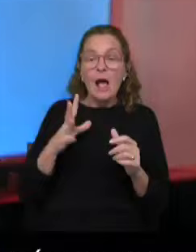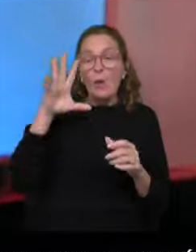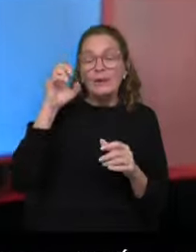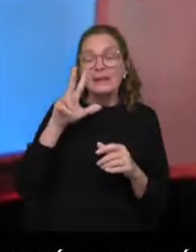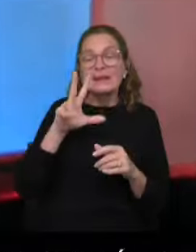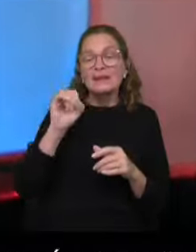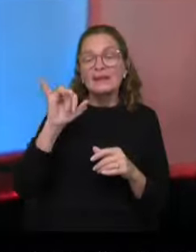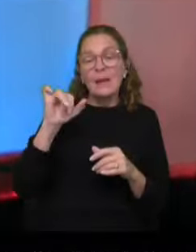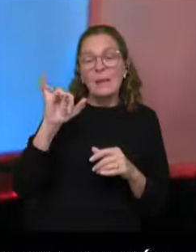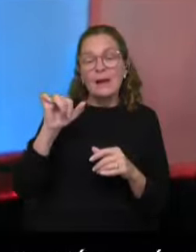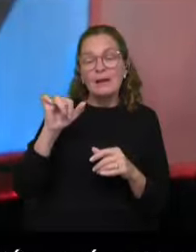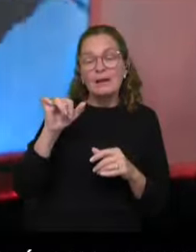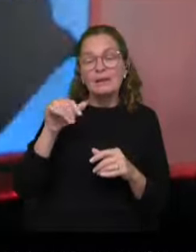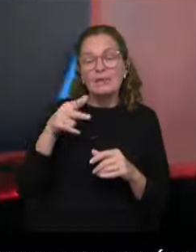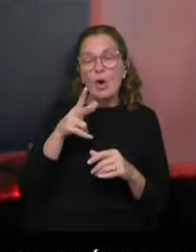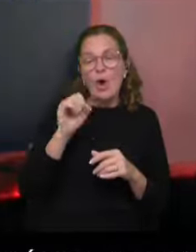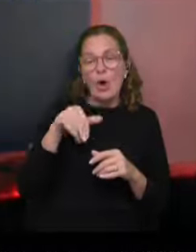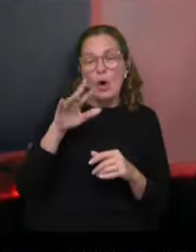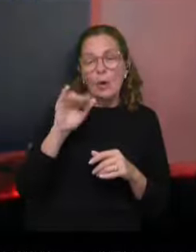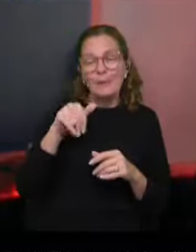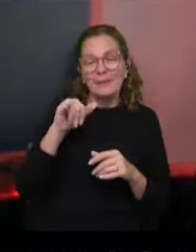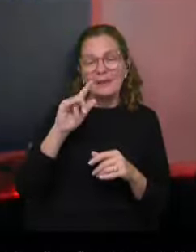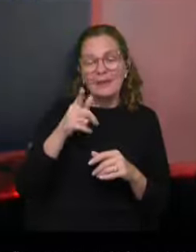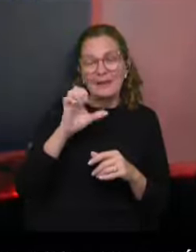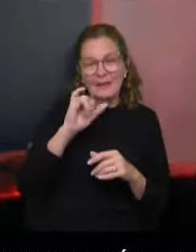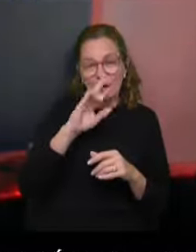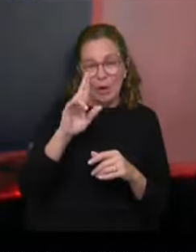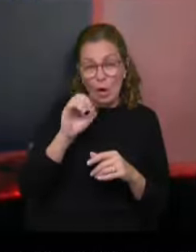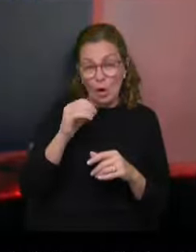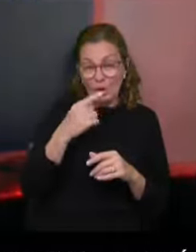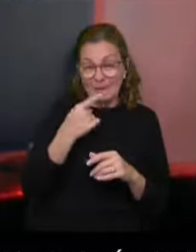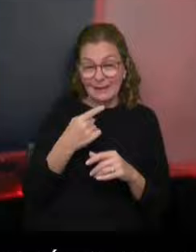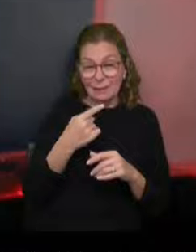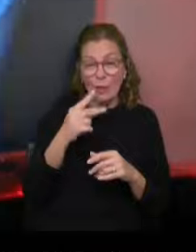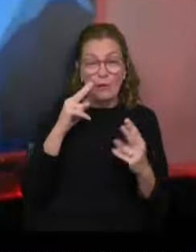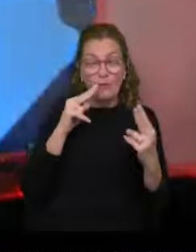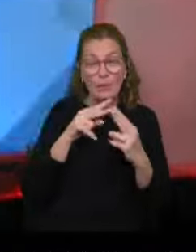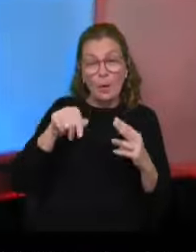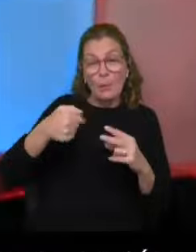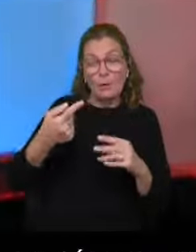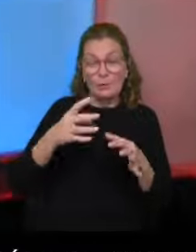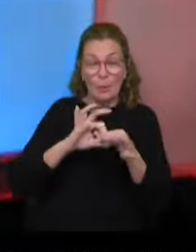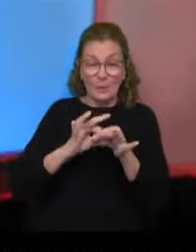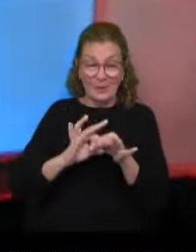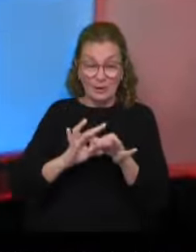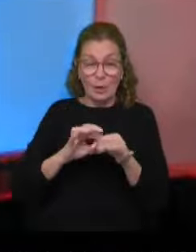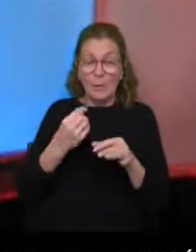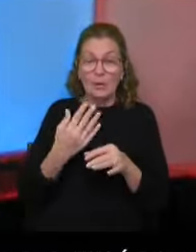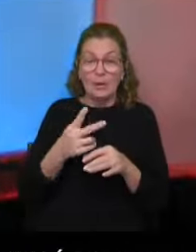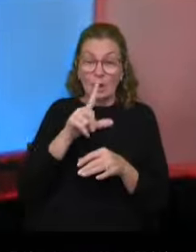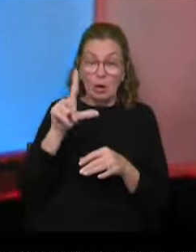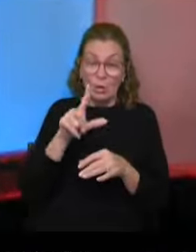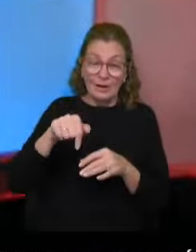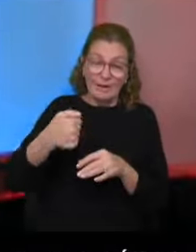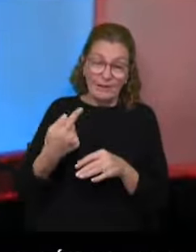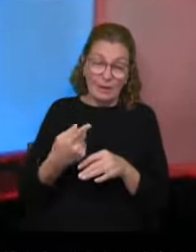el 30 de mayo en El Hormiguero, Charlie y Simón Agustelo. Y nosotros nos vemos el próximo miércoles. Porque el lunes que